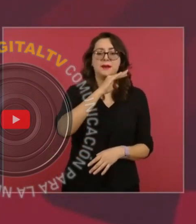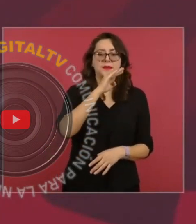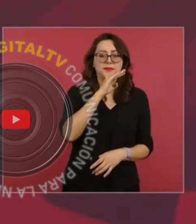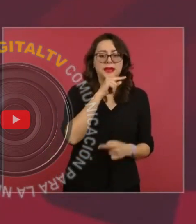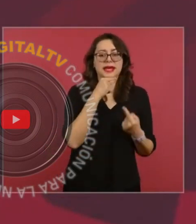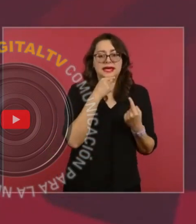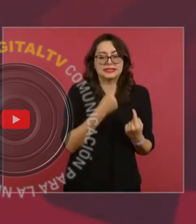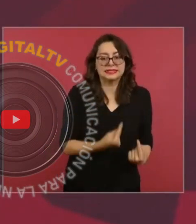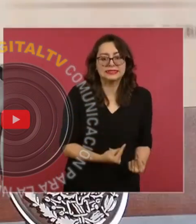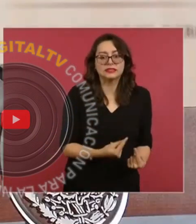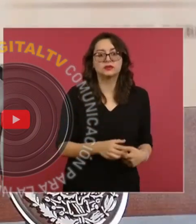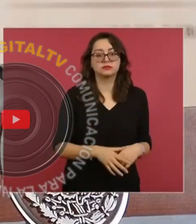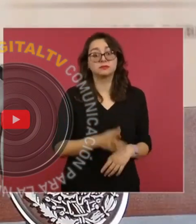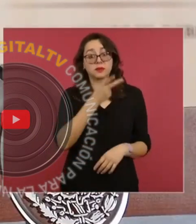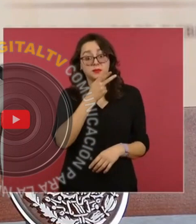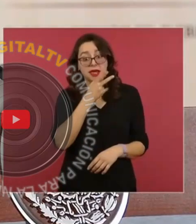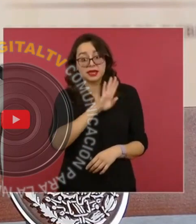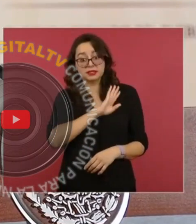Su papá era español, ¿no?